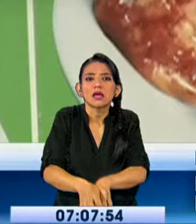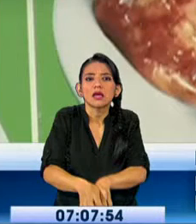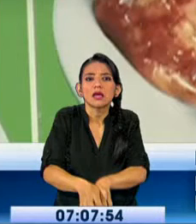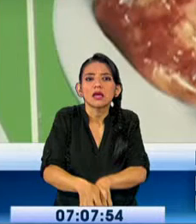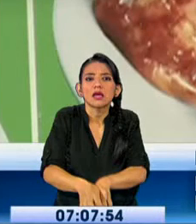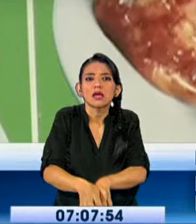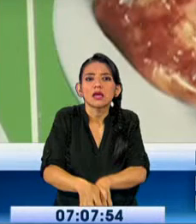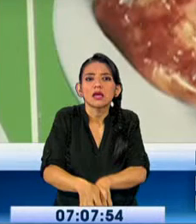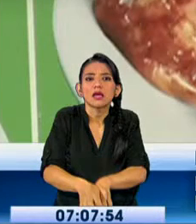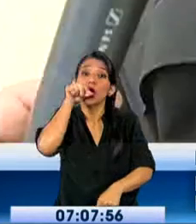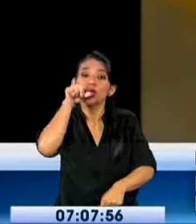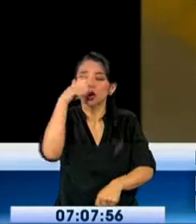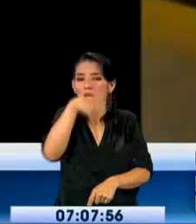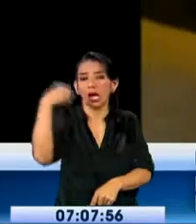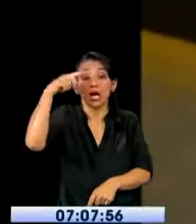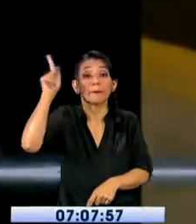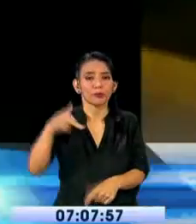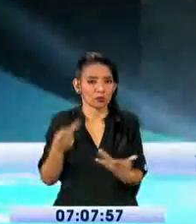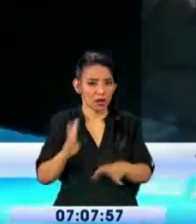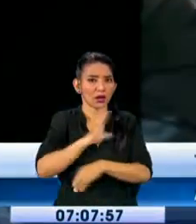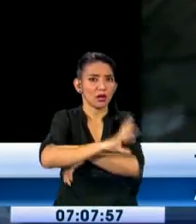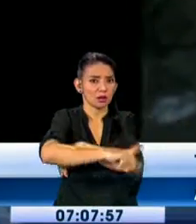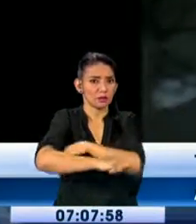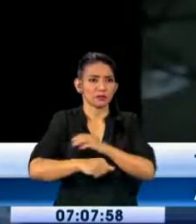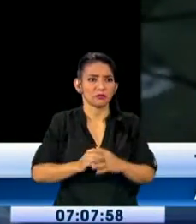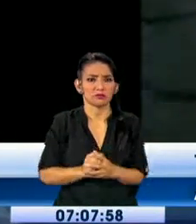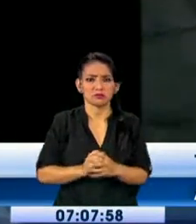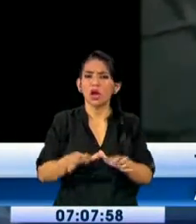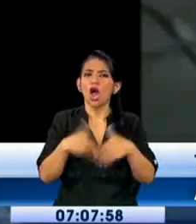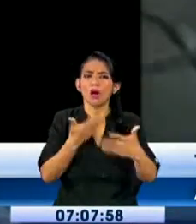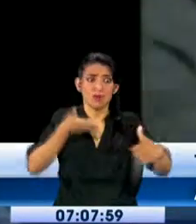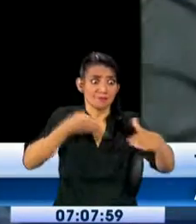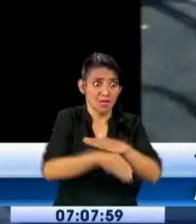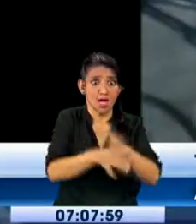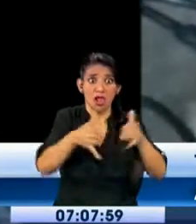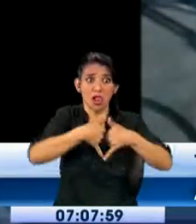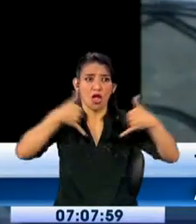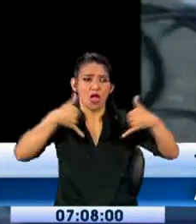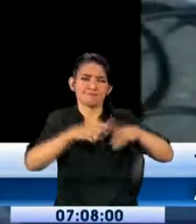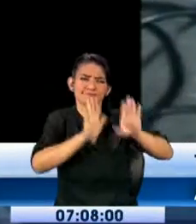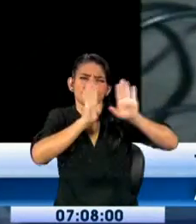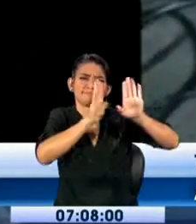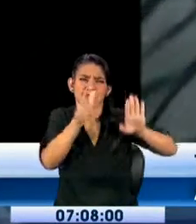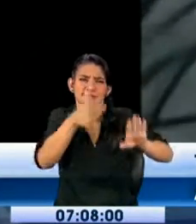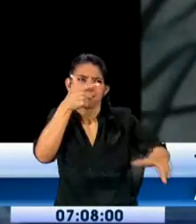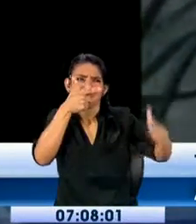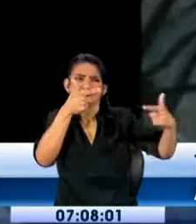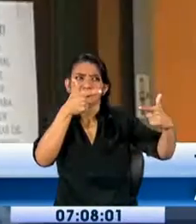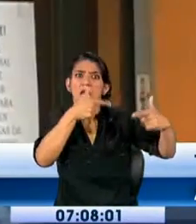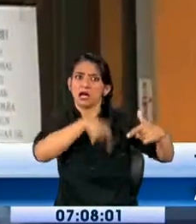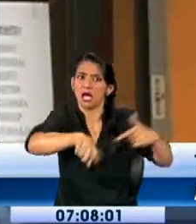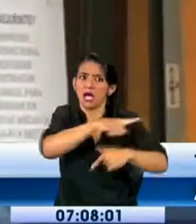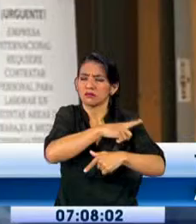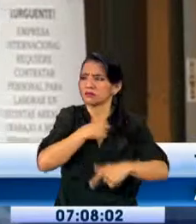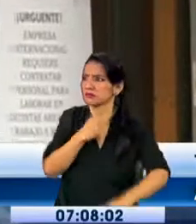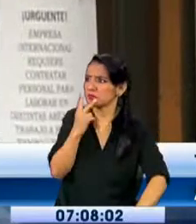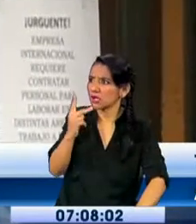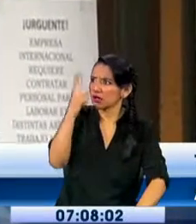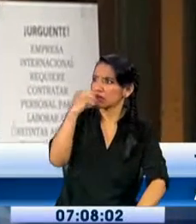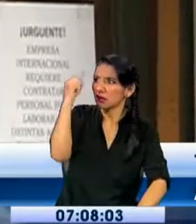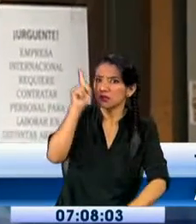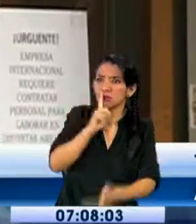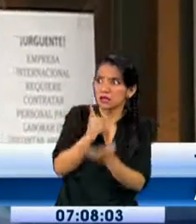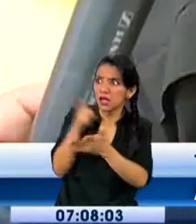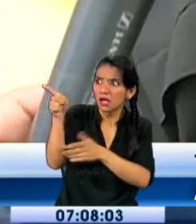Carapungo. Con la modalidad de amenazas y bajo armas de fuego, los perjudicados reconocen plenamente que son